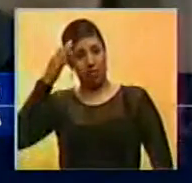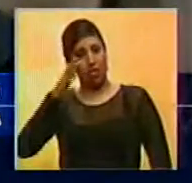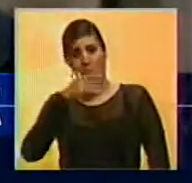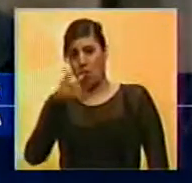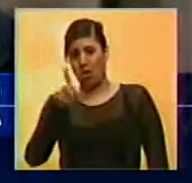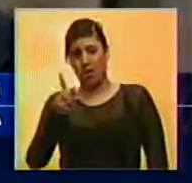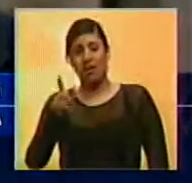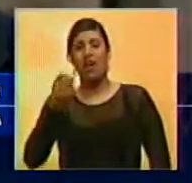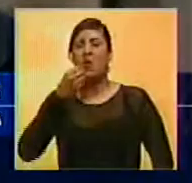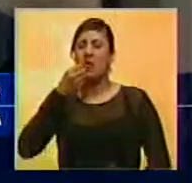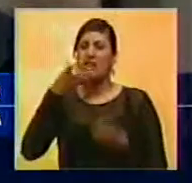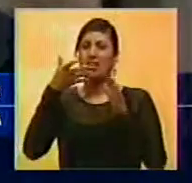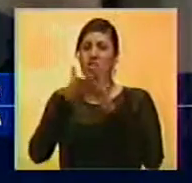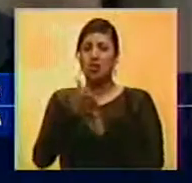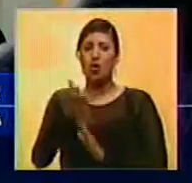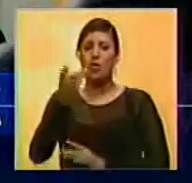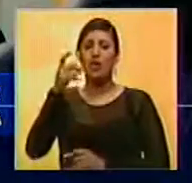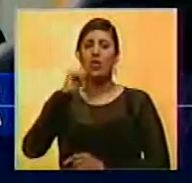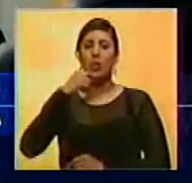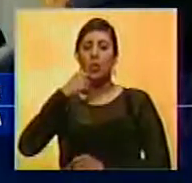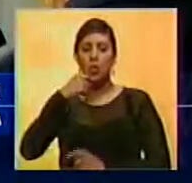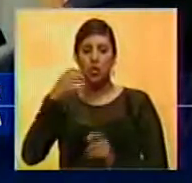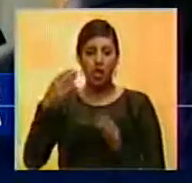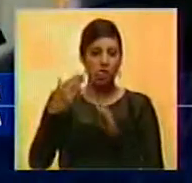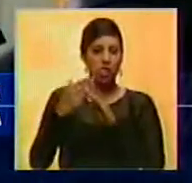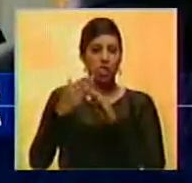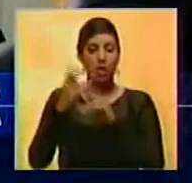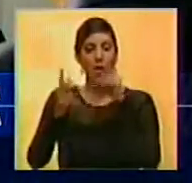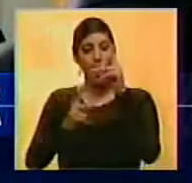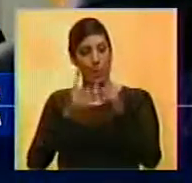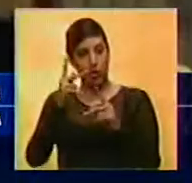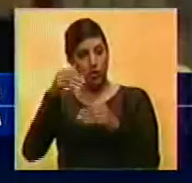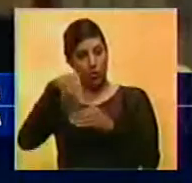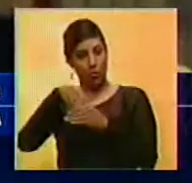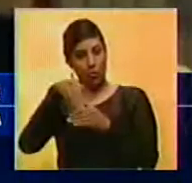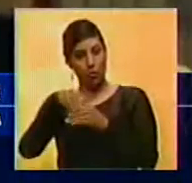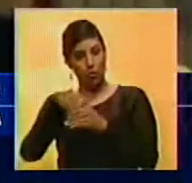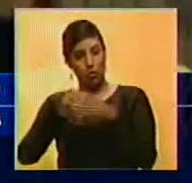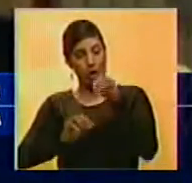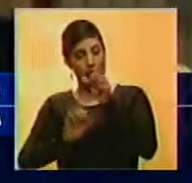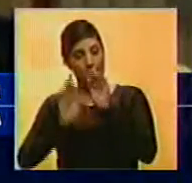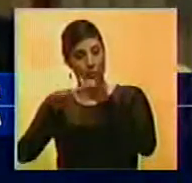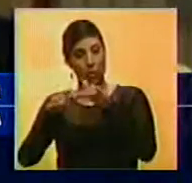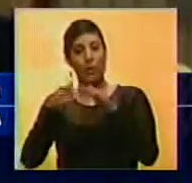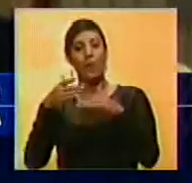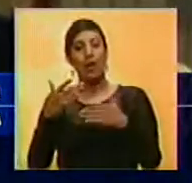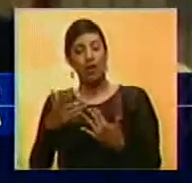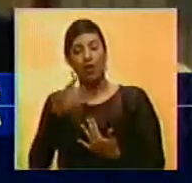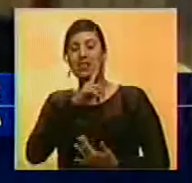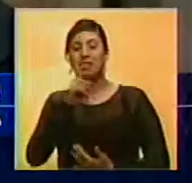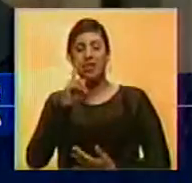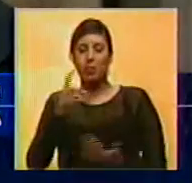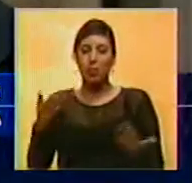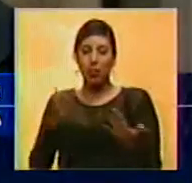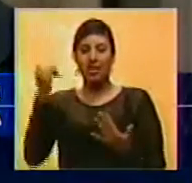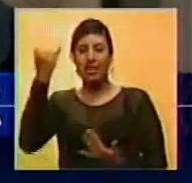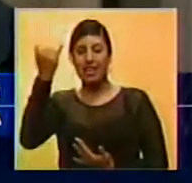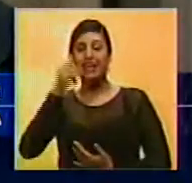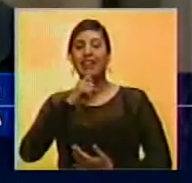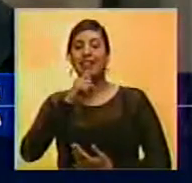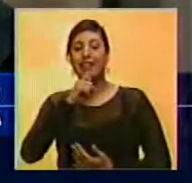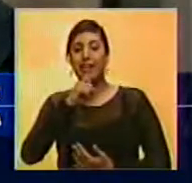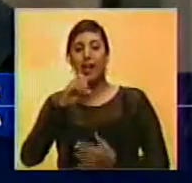las afirmaciones de que rusia interfiriera en el proceso electoral en su favor opinó que la teoría fue impulsada por el partido